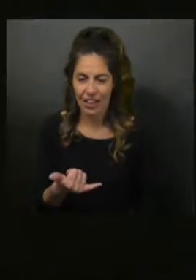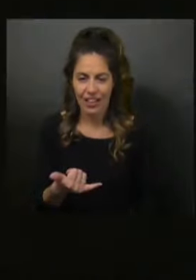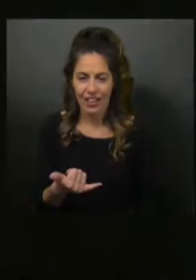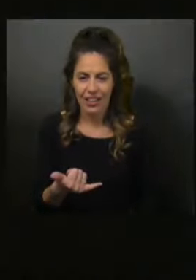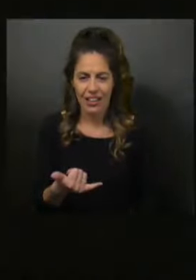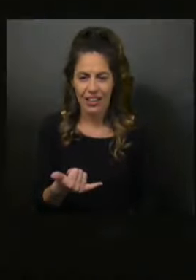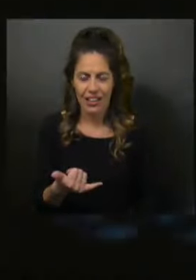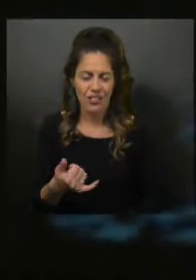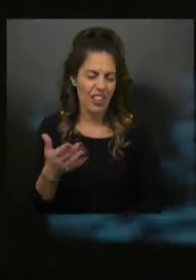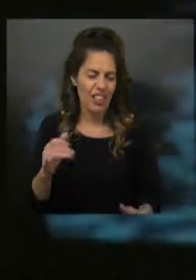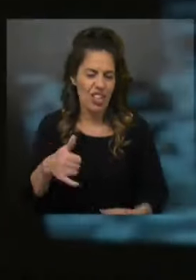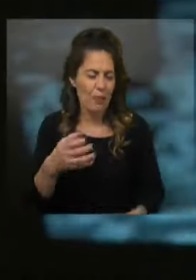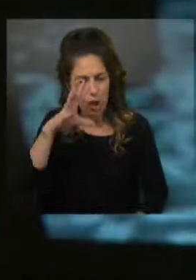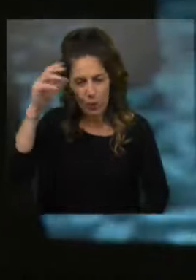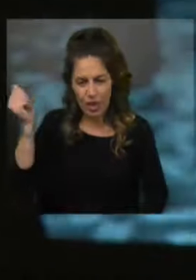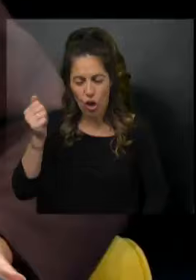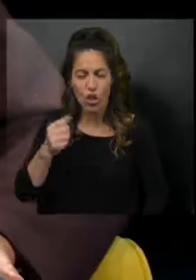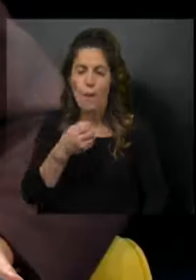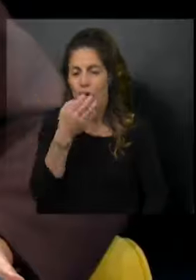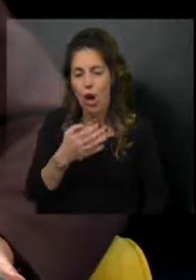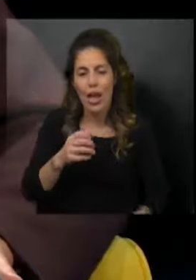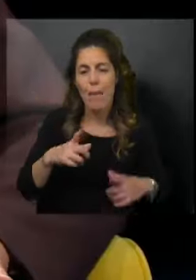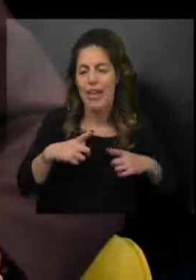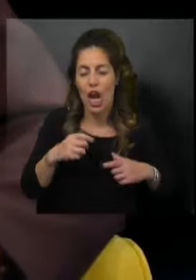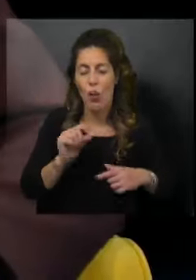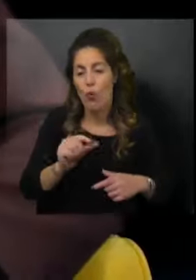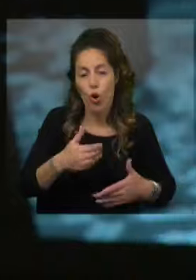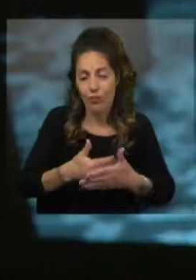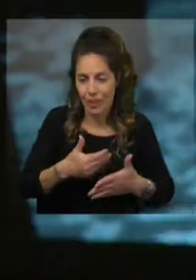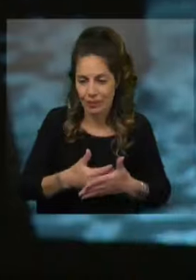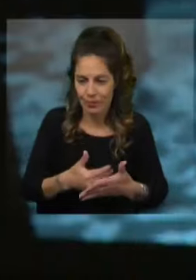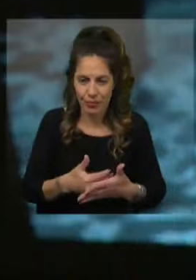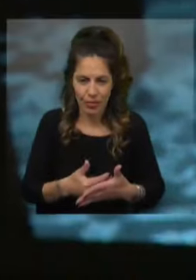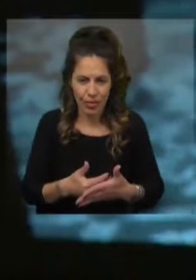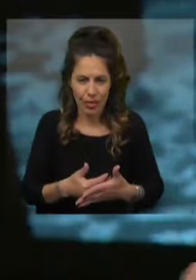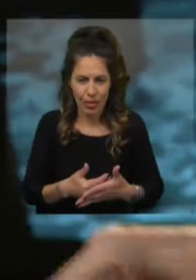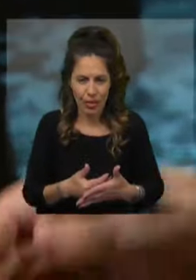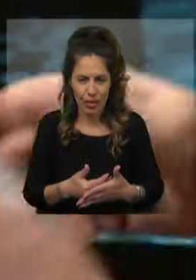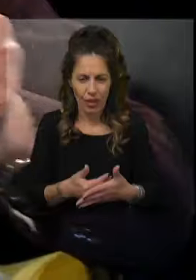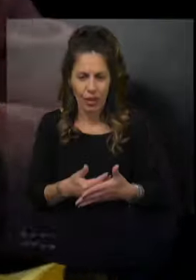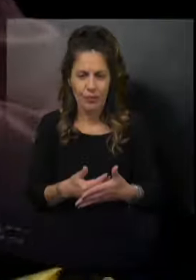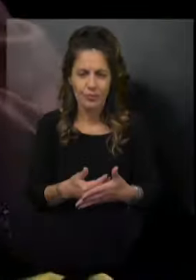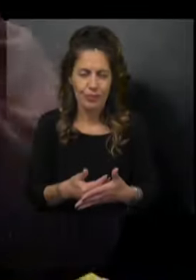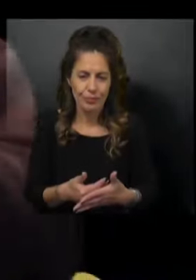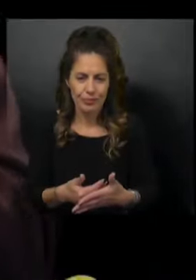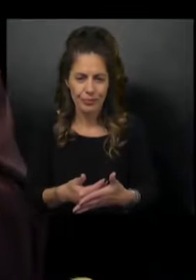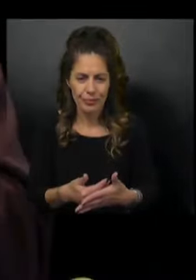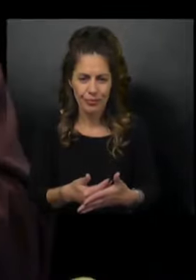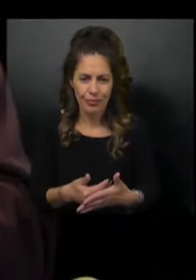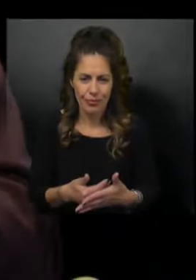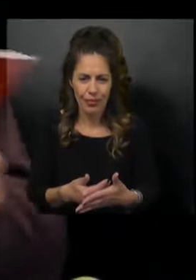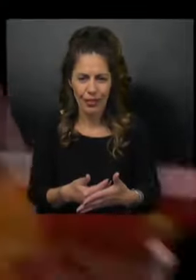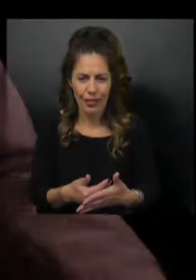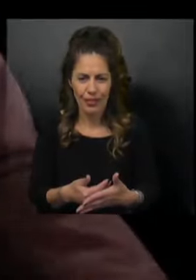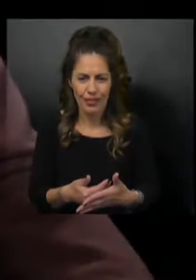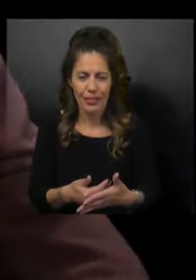hora y me olvidé eh quizás ni tanto agarré el teléfono porque quería mandar un mensaje vi otra